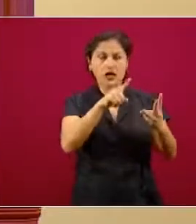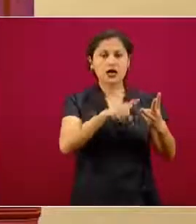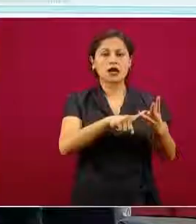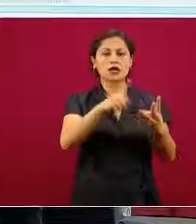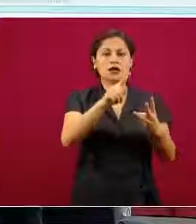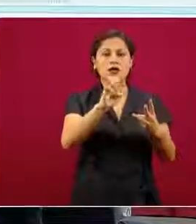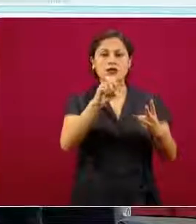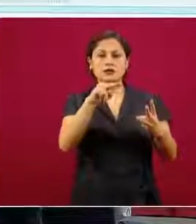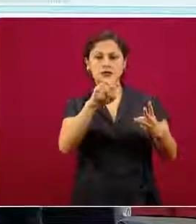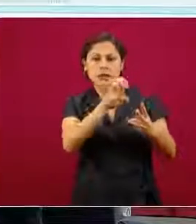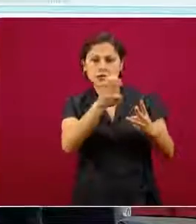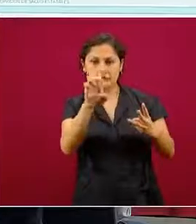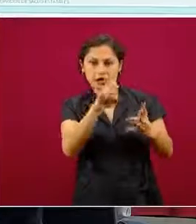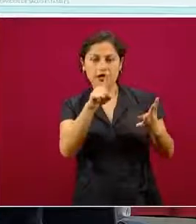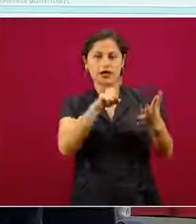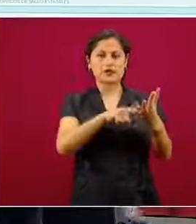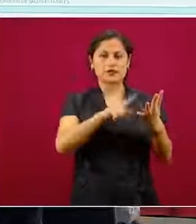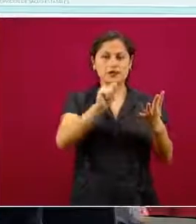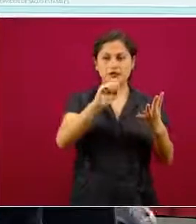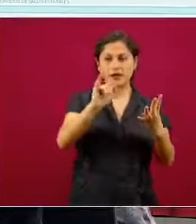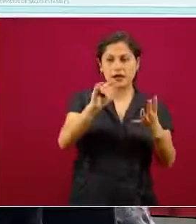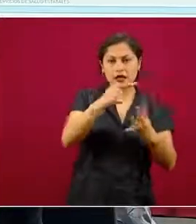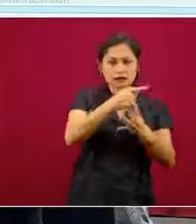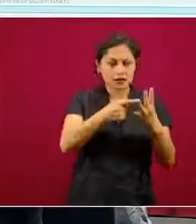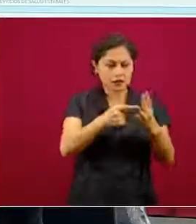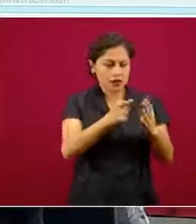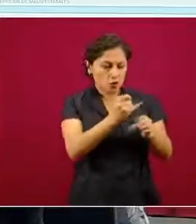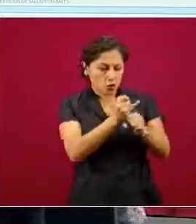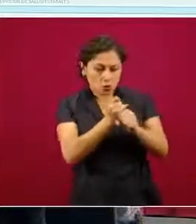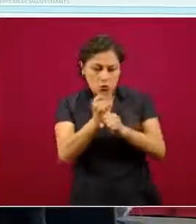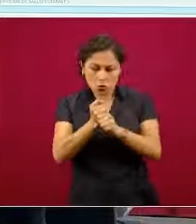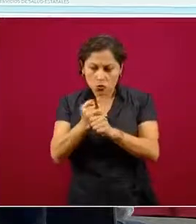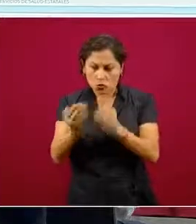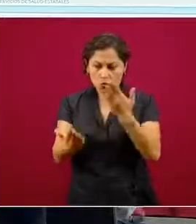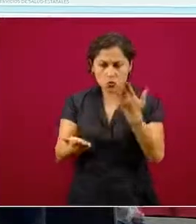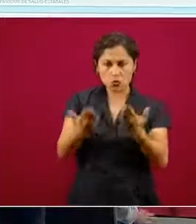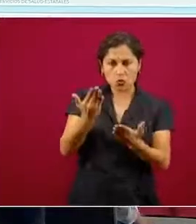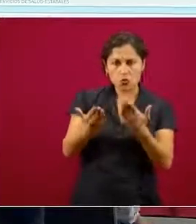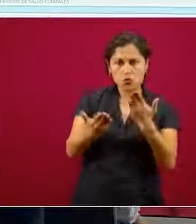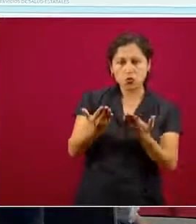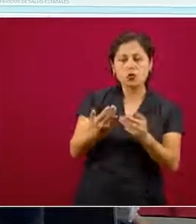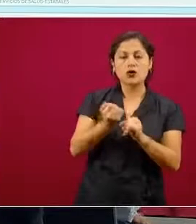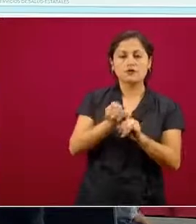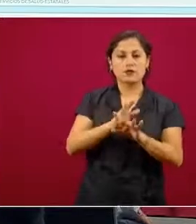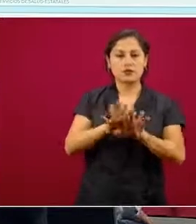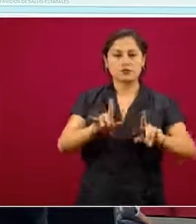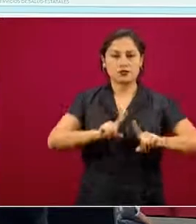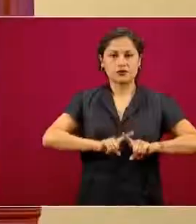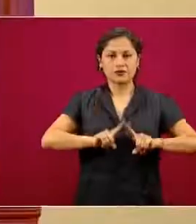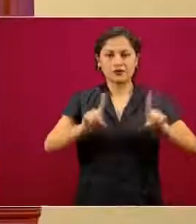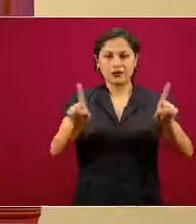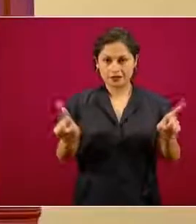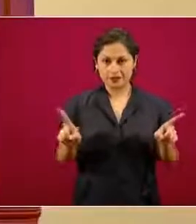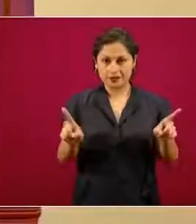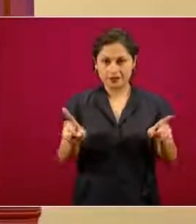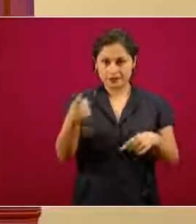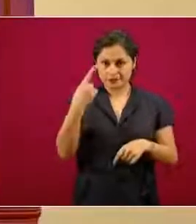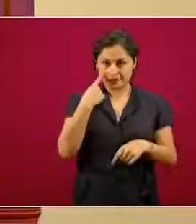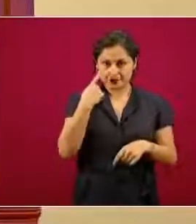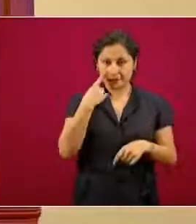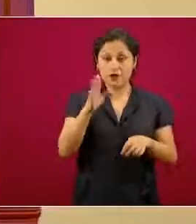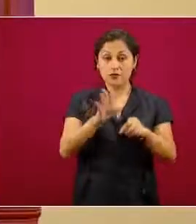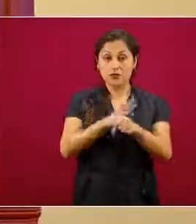entonces la variación, así como la estamos viendo a nivel nacional, es diferente. De ahí la importancia de que a nivel local la red IRAG